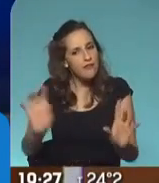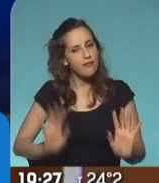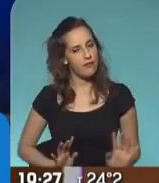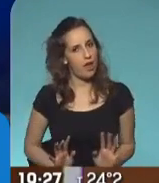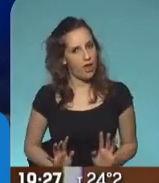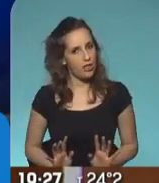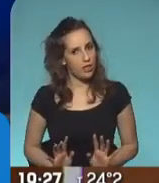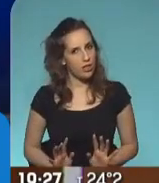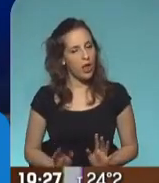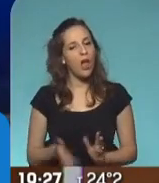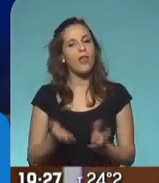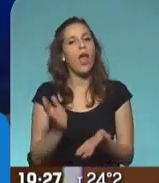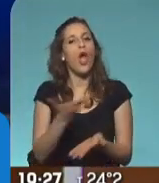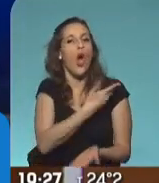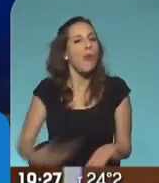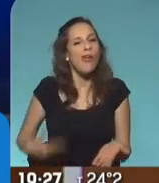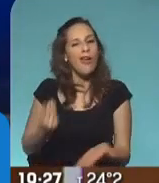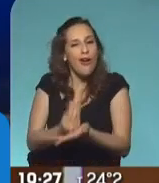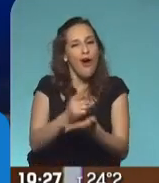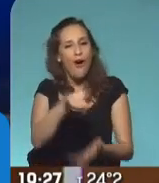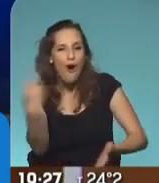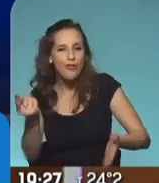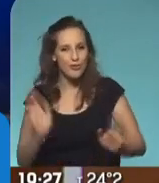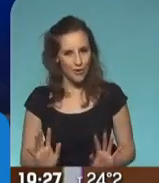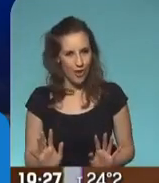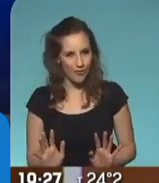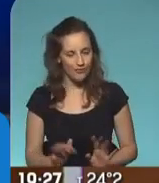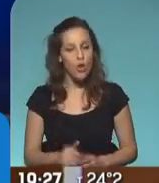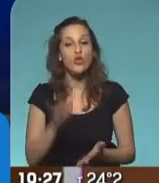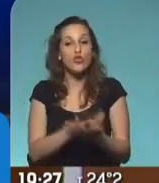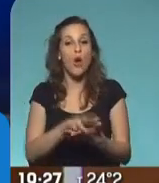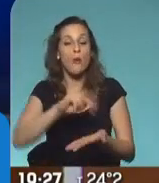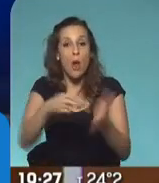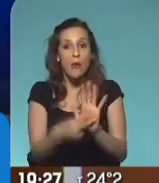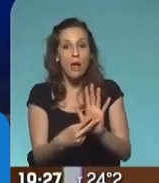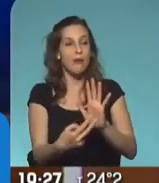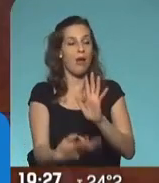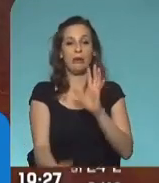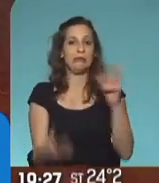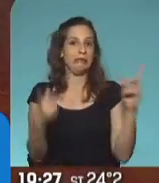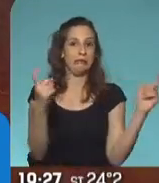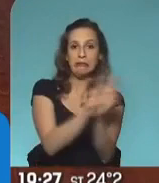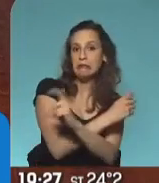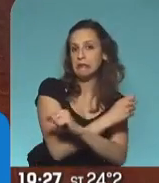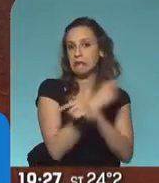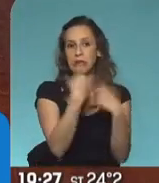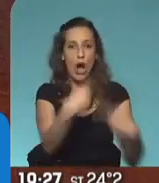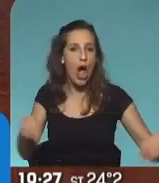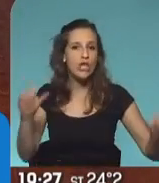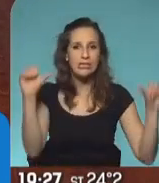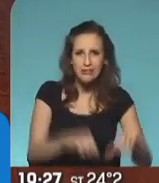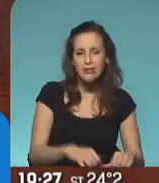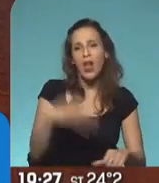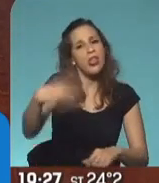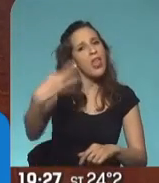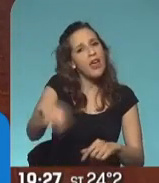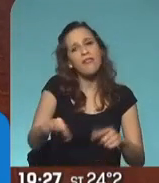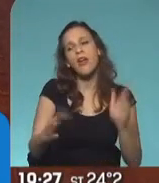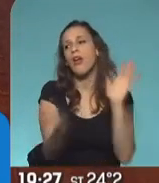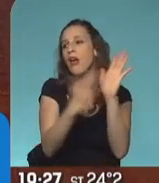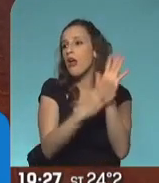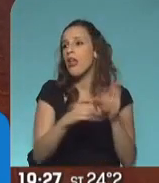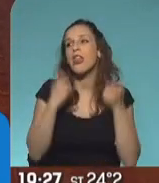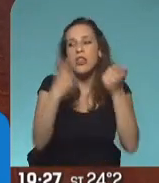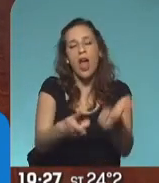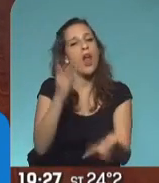gobiernos conservadores en el mundo. Frente a los procesos de crisis, defender derechos, garantizar justicia social y fundamentalmente hacer